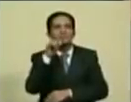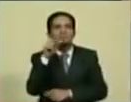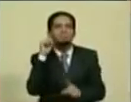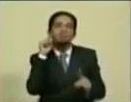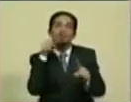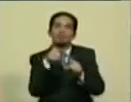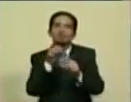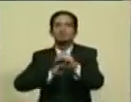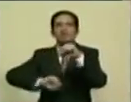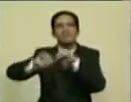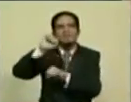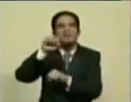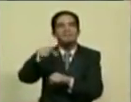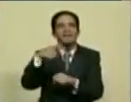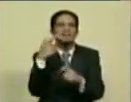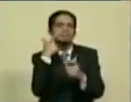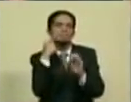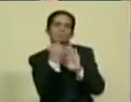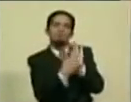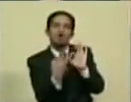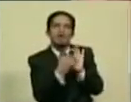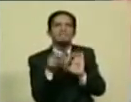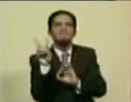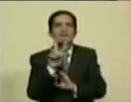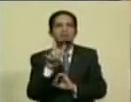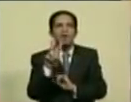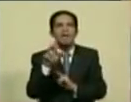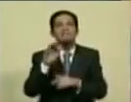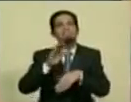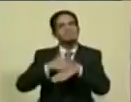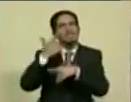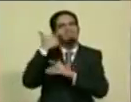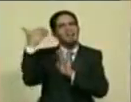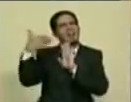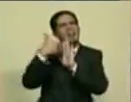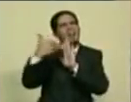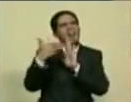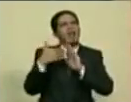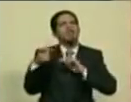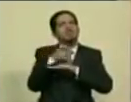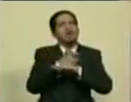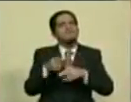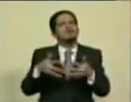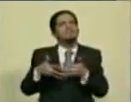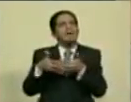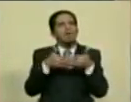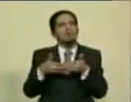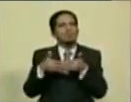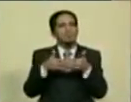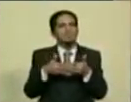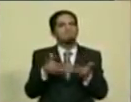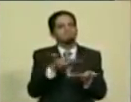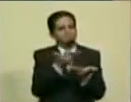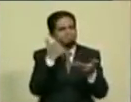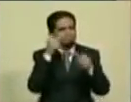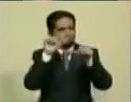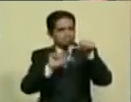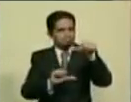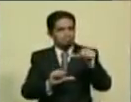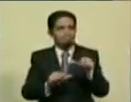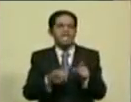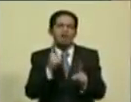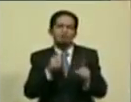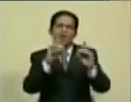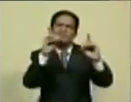defender la moneda venezolana ante los constantes ataques por parte del gobierno de los Estados Unidos. Como bien ustedes escucharon, algunas de las